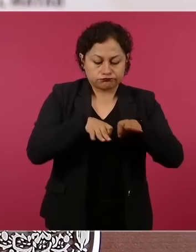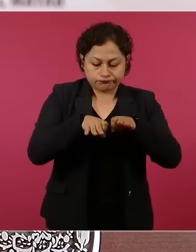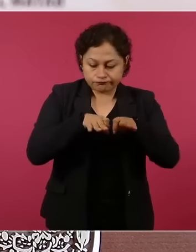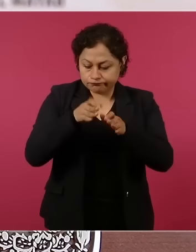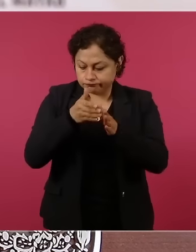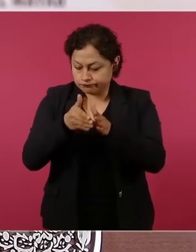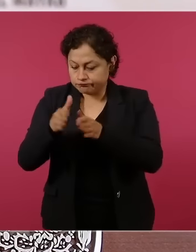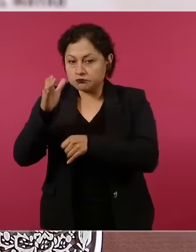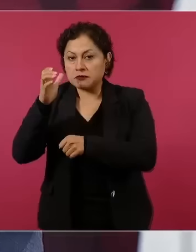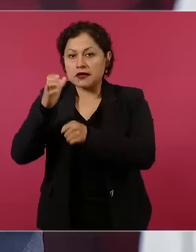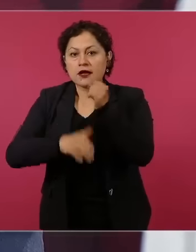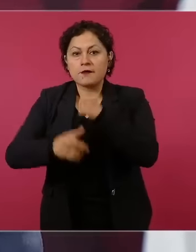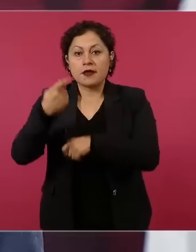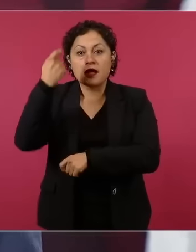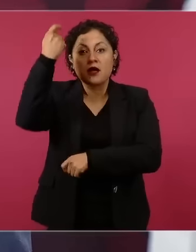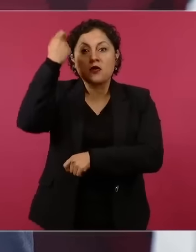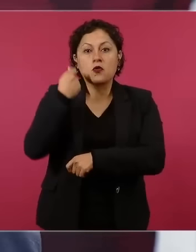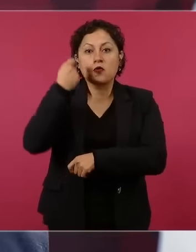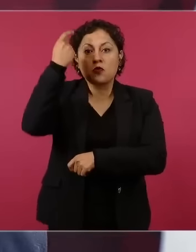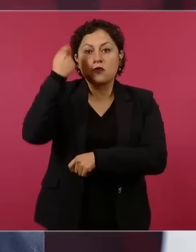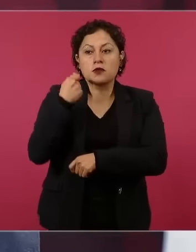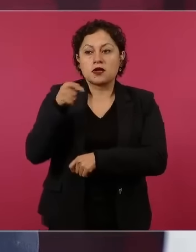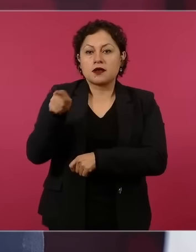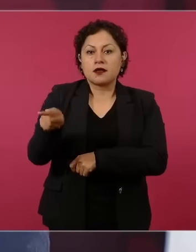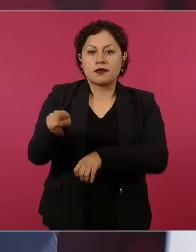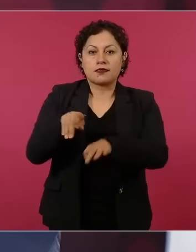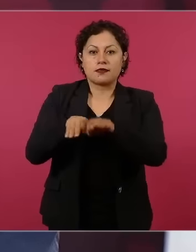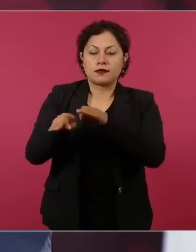su salario. Así